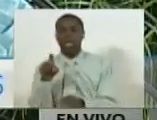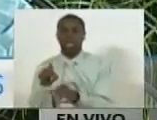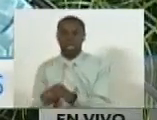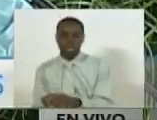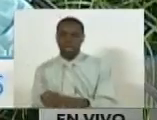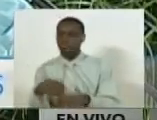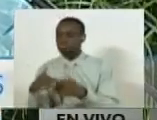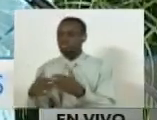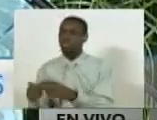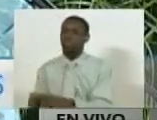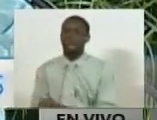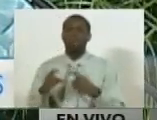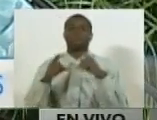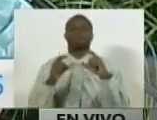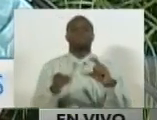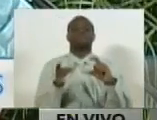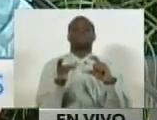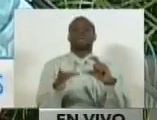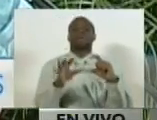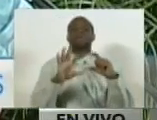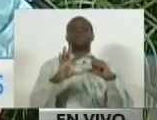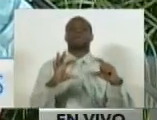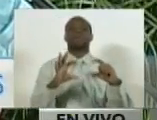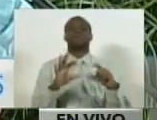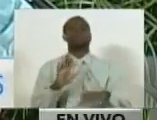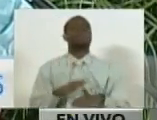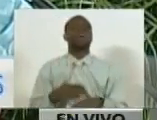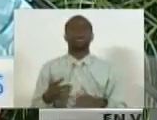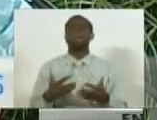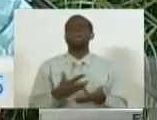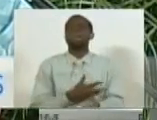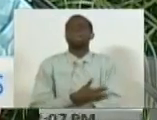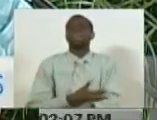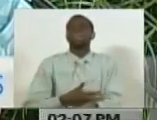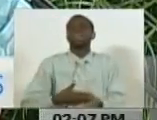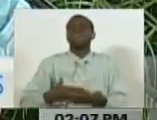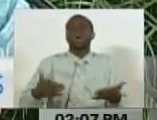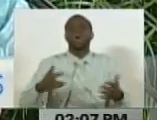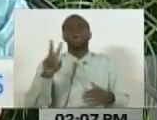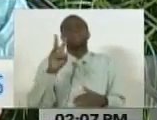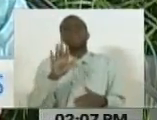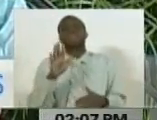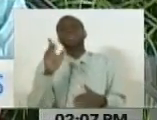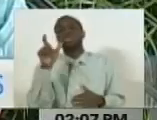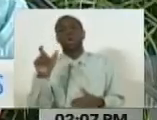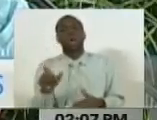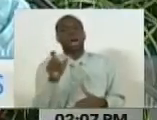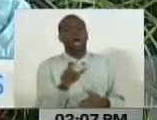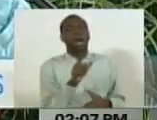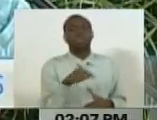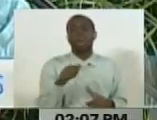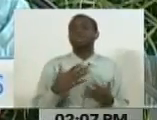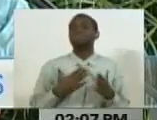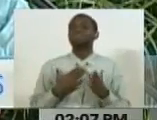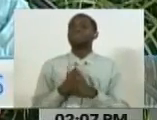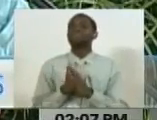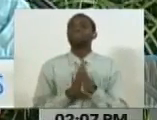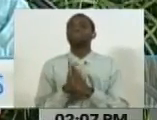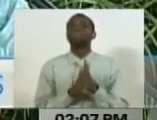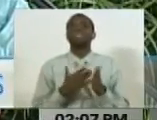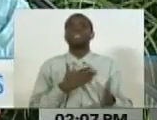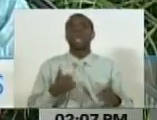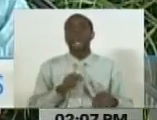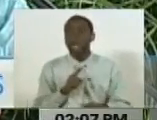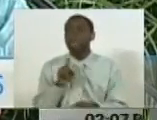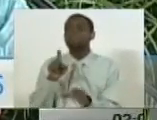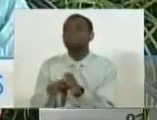con su carnet en la mano. Porque yo sé que millones de venezolanos y venezolanas están motivados en